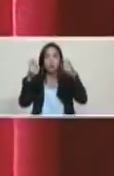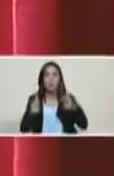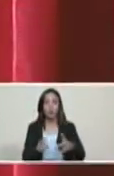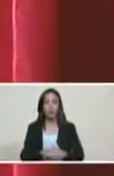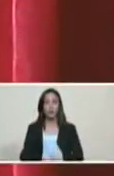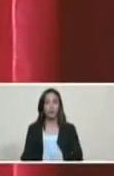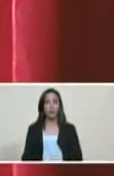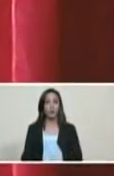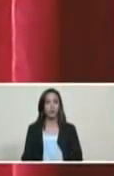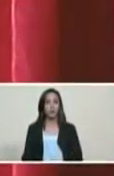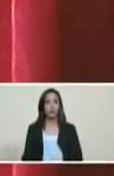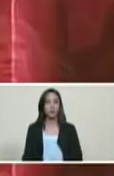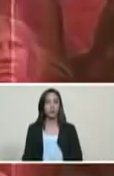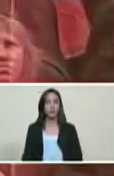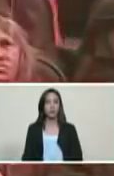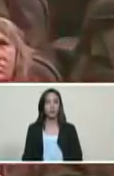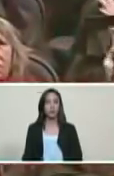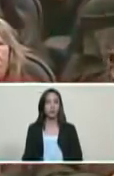venezolanos y venezolanas.